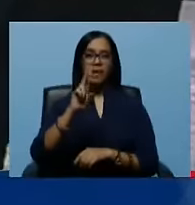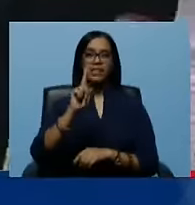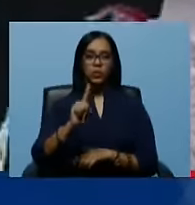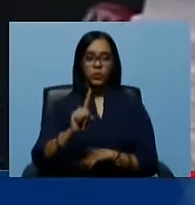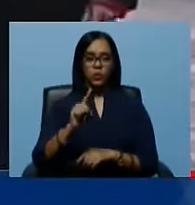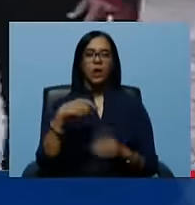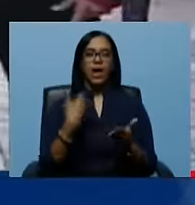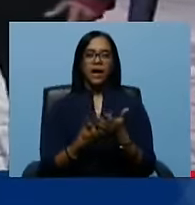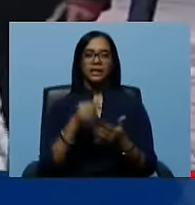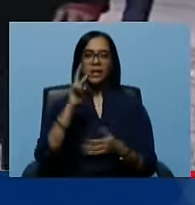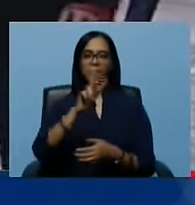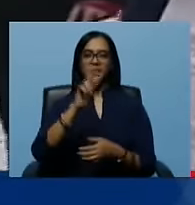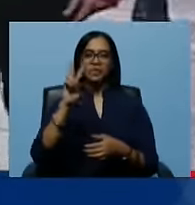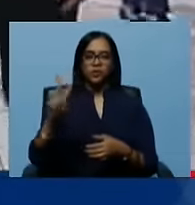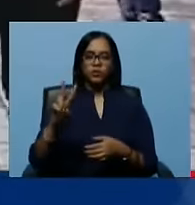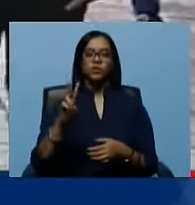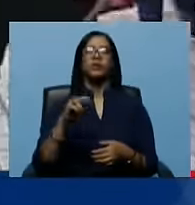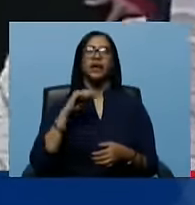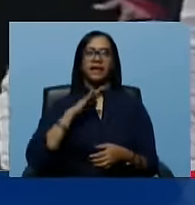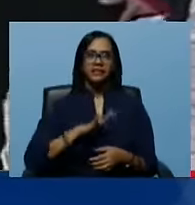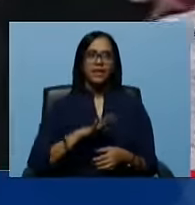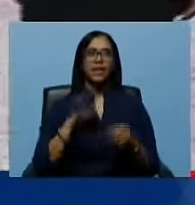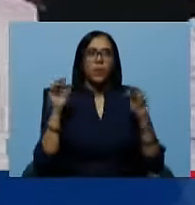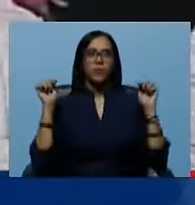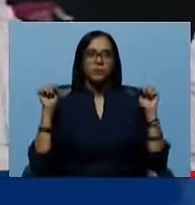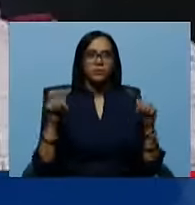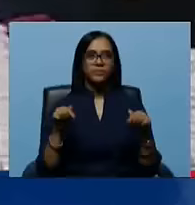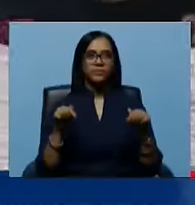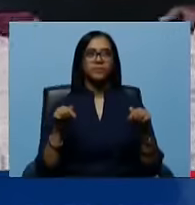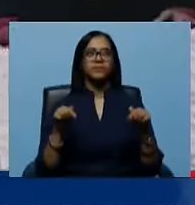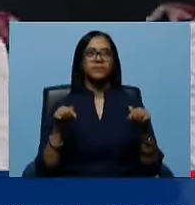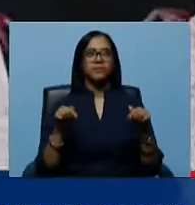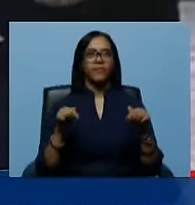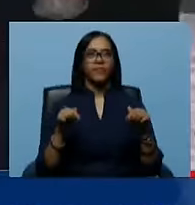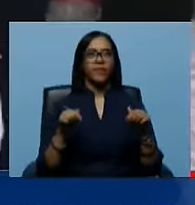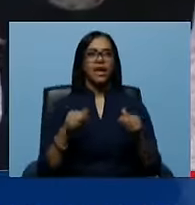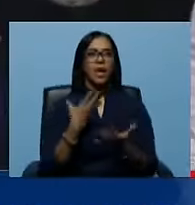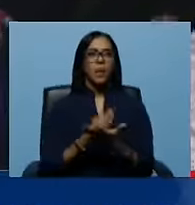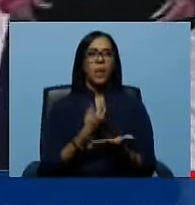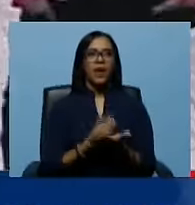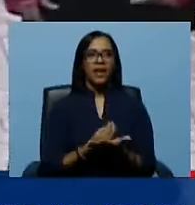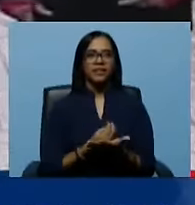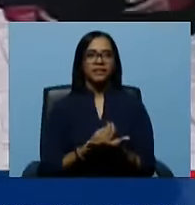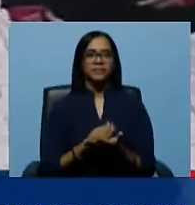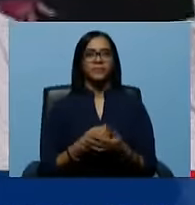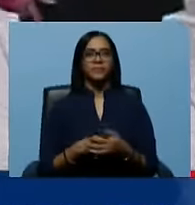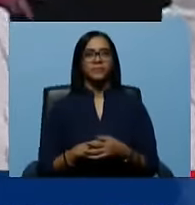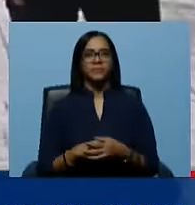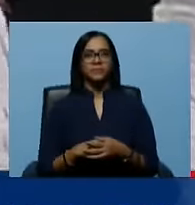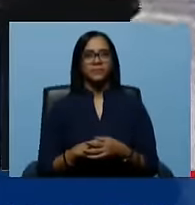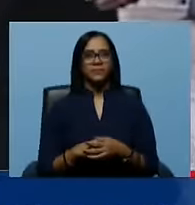21 hasta el 22, vamos a estar aquí en Monagas,